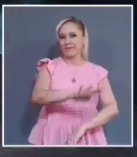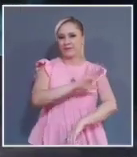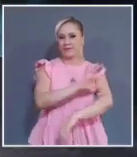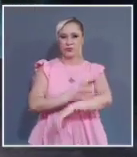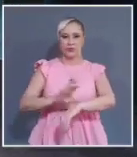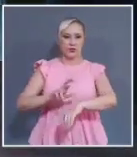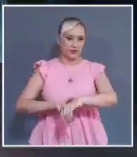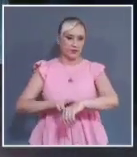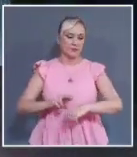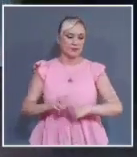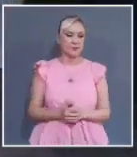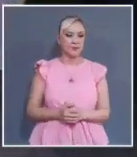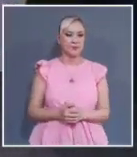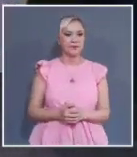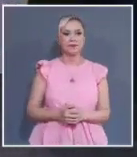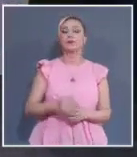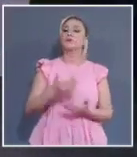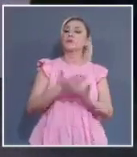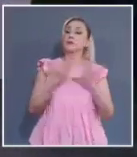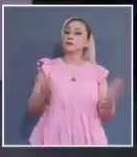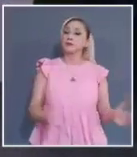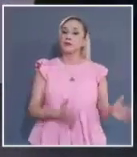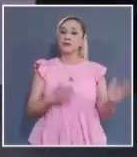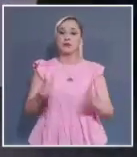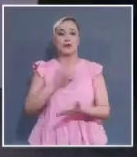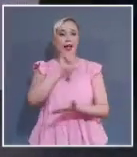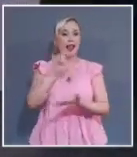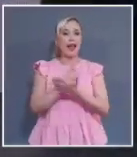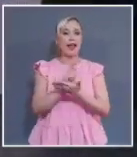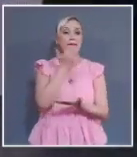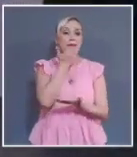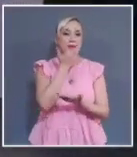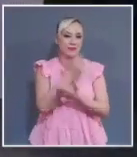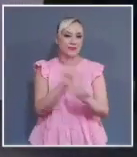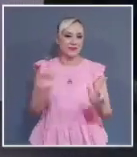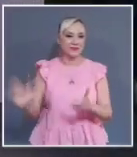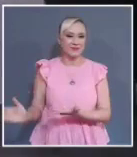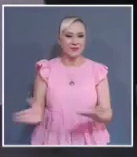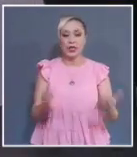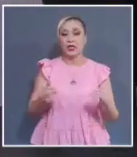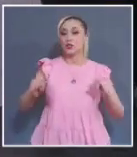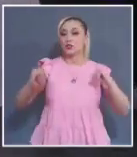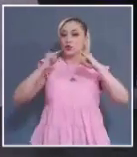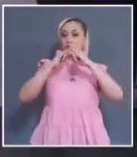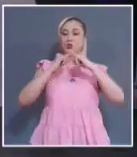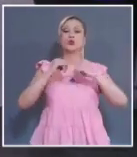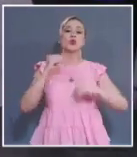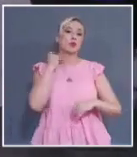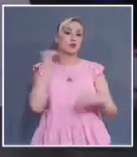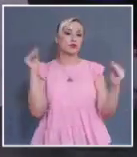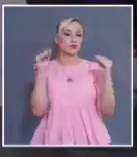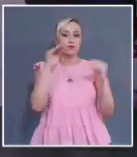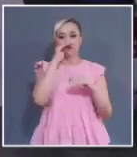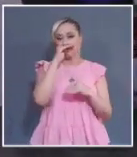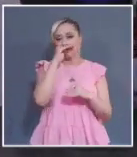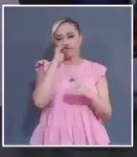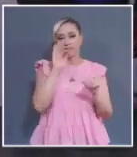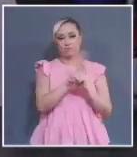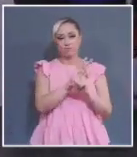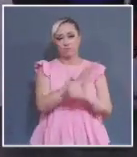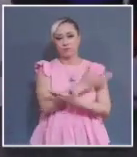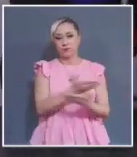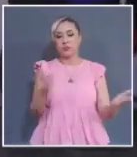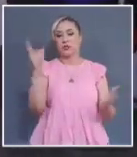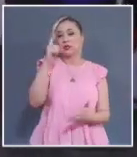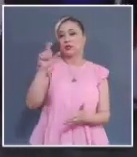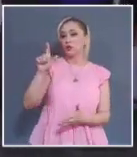Y en más información, a través de la Ley de Amnistía, la Defensoría Pública Federal ha logrado la libertad de 188 personas. Karen es